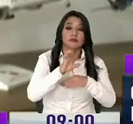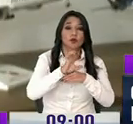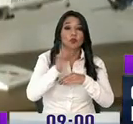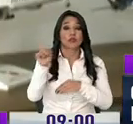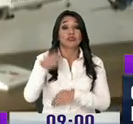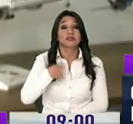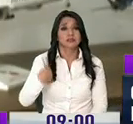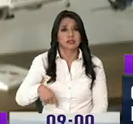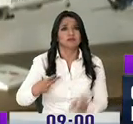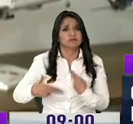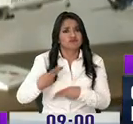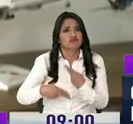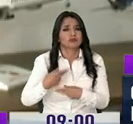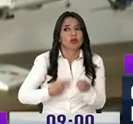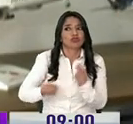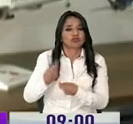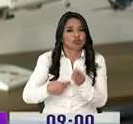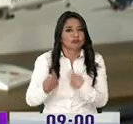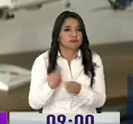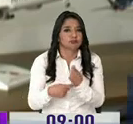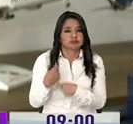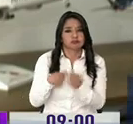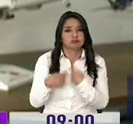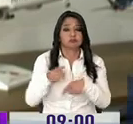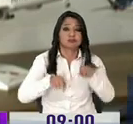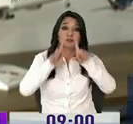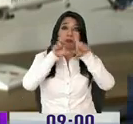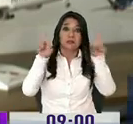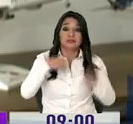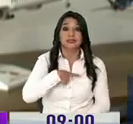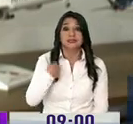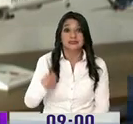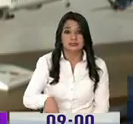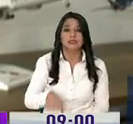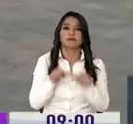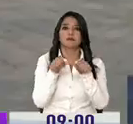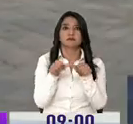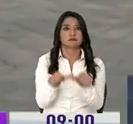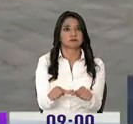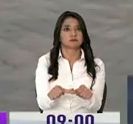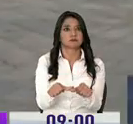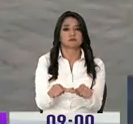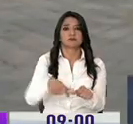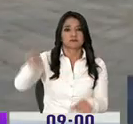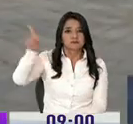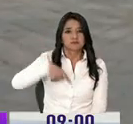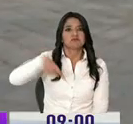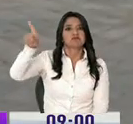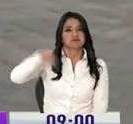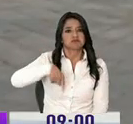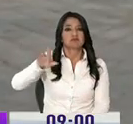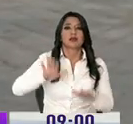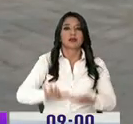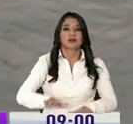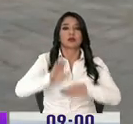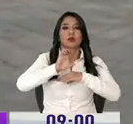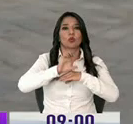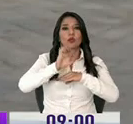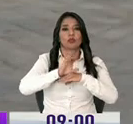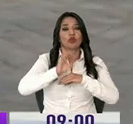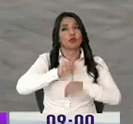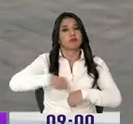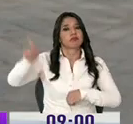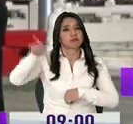Ecuador y China y existe muchas empresas chinas que están permanentemente viajando y radicadas acá en Ecuador y que están